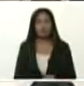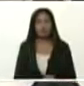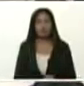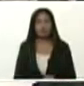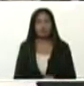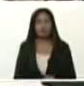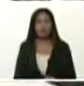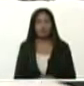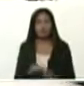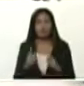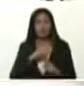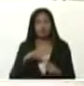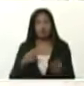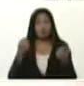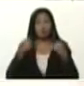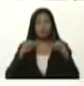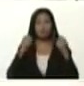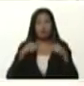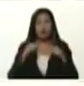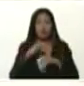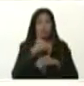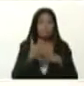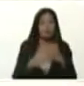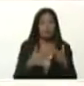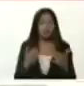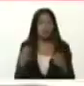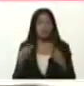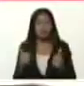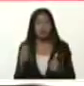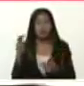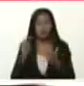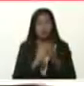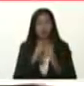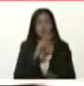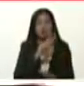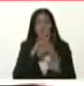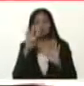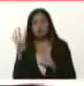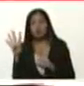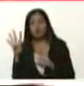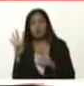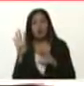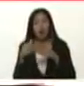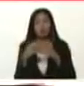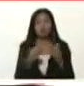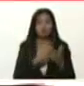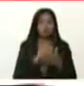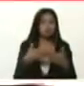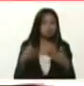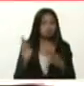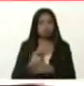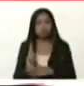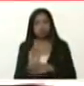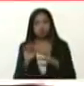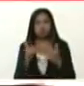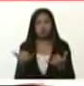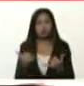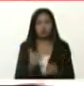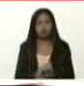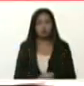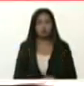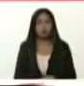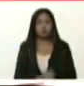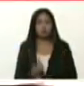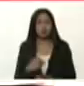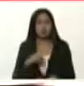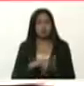Y ya estamos preparando los planes para arrancar 2029 a millón también, acelerado. ¿Qué dije